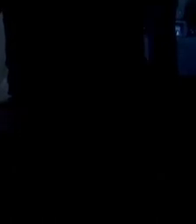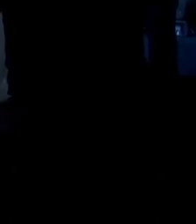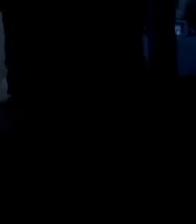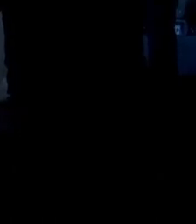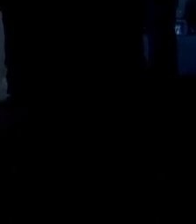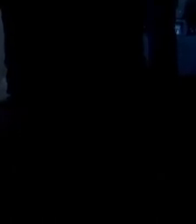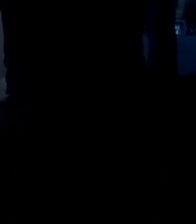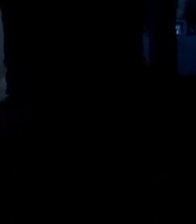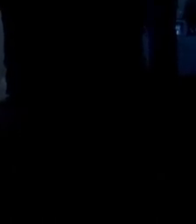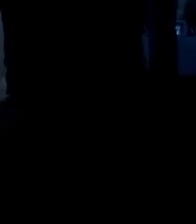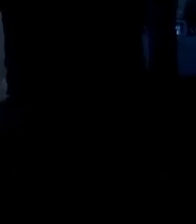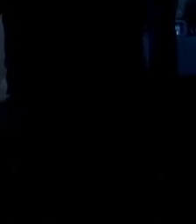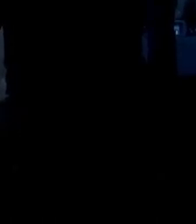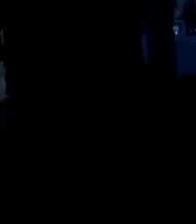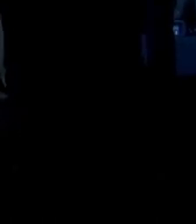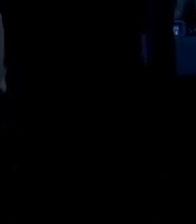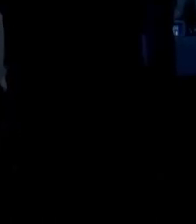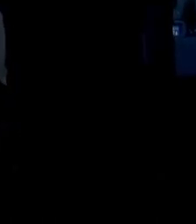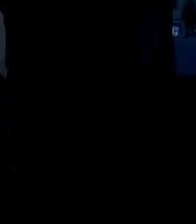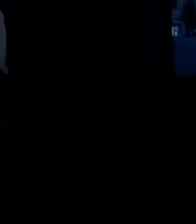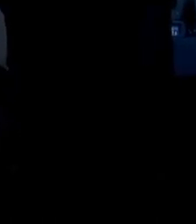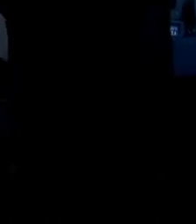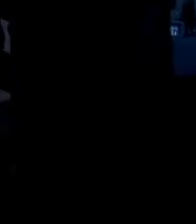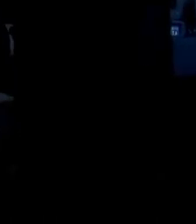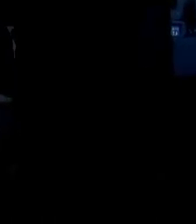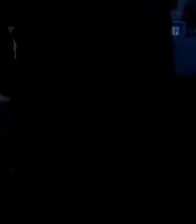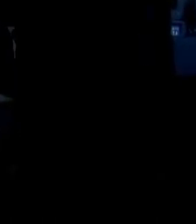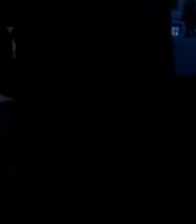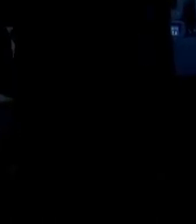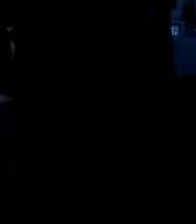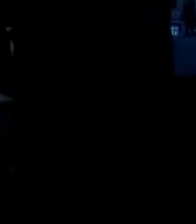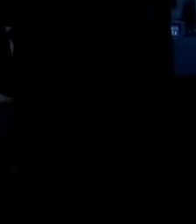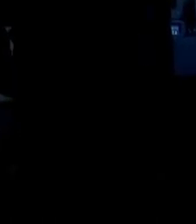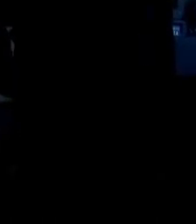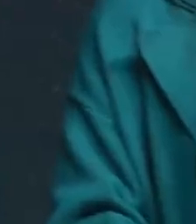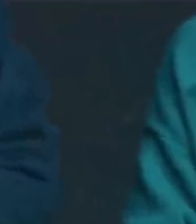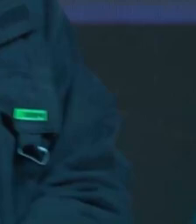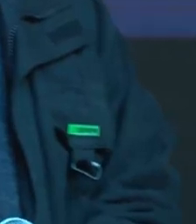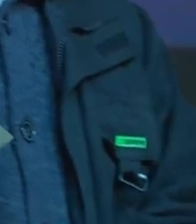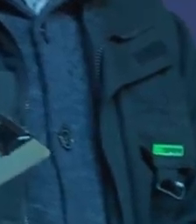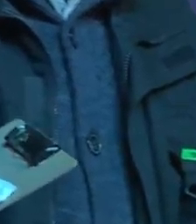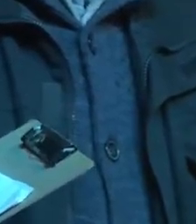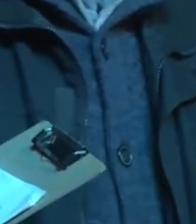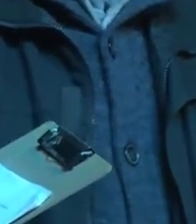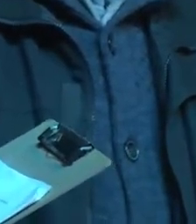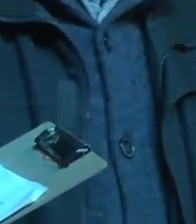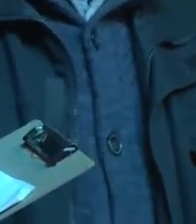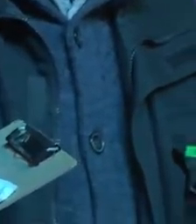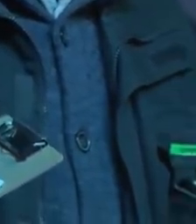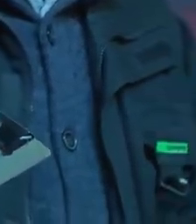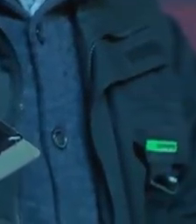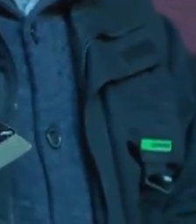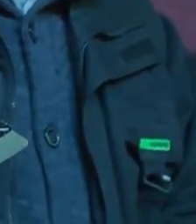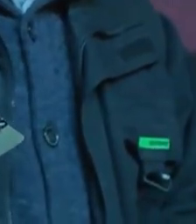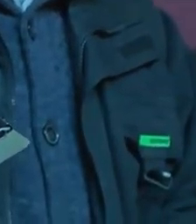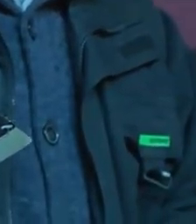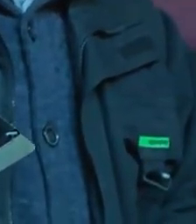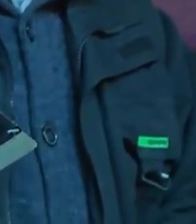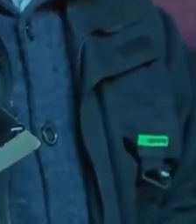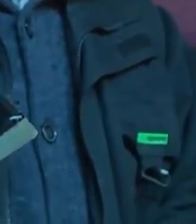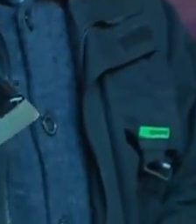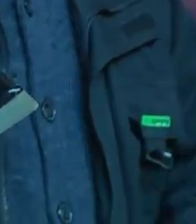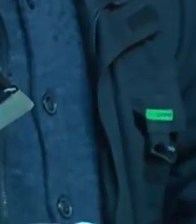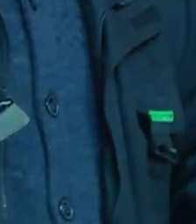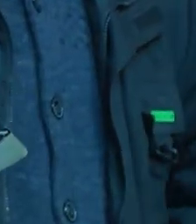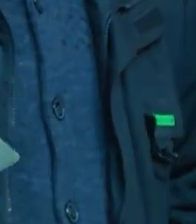Massa. Chicos, les anunciamos, no se vayan, porque viene más astronomía, viene más